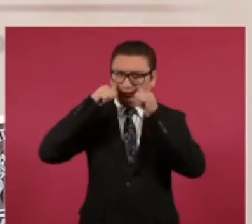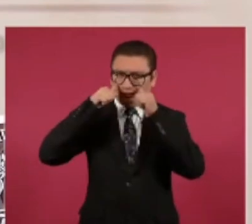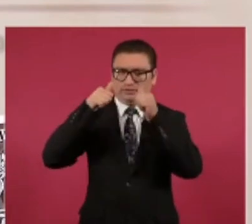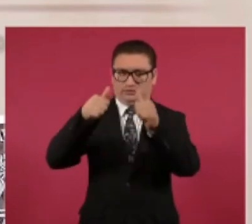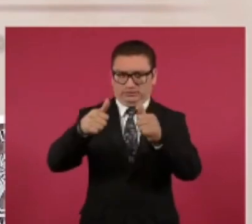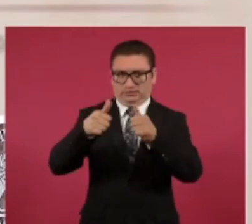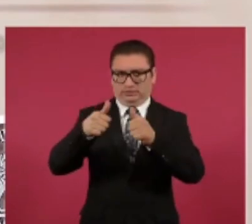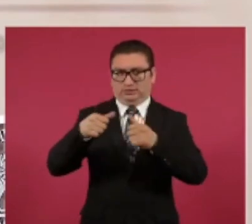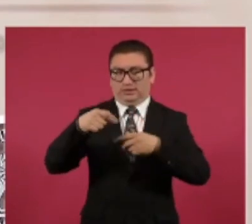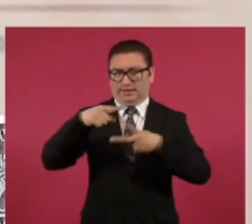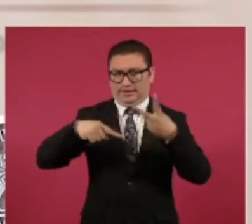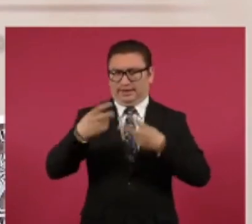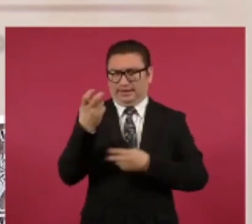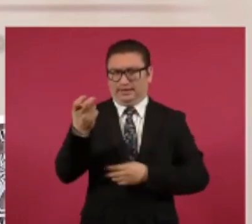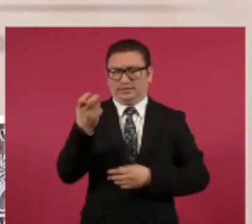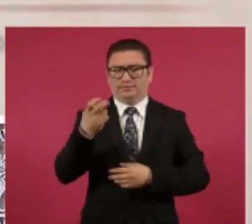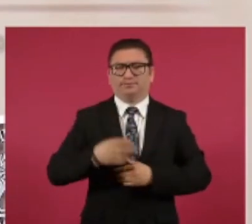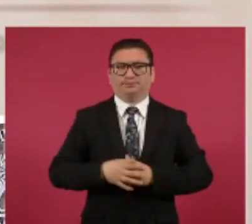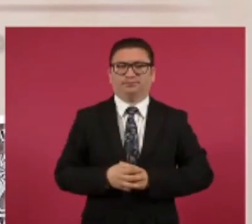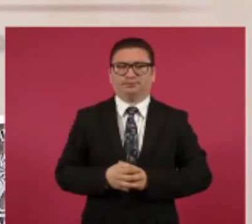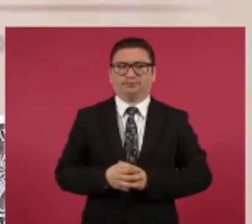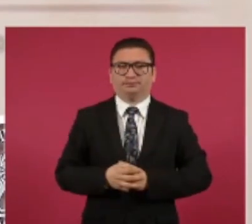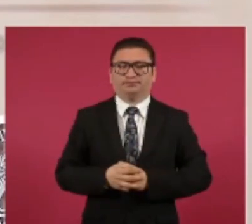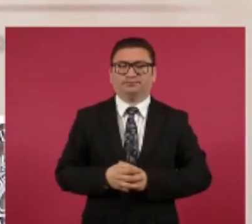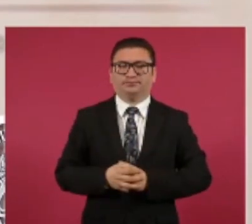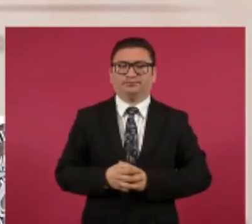eso y que cuando